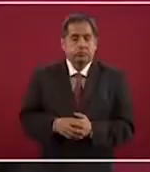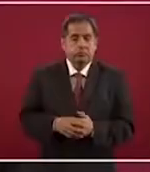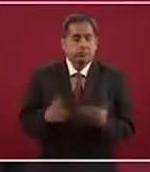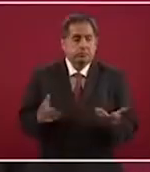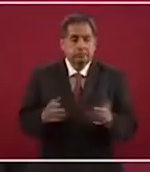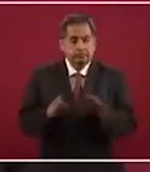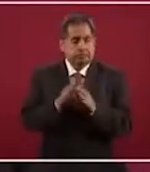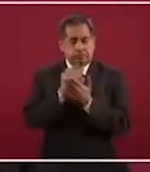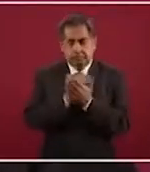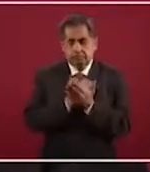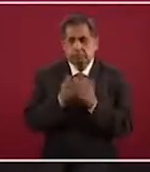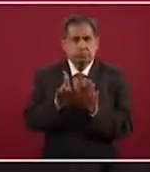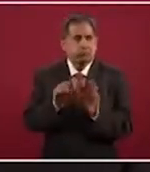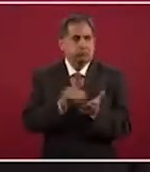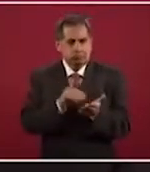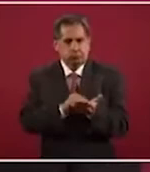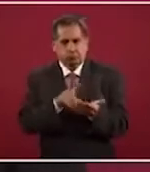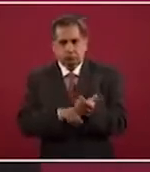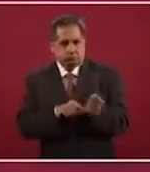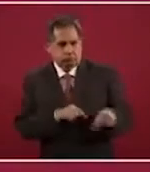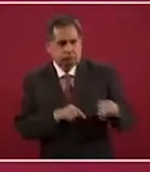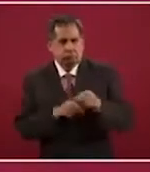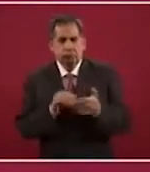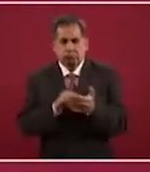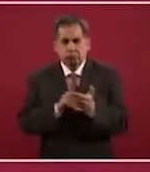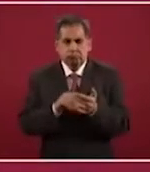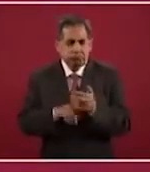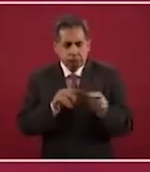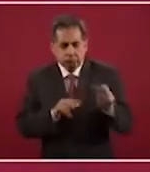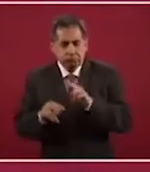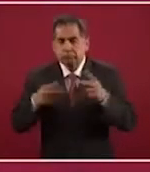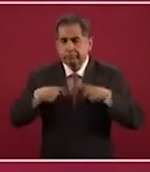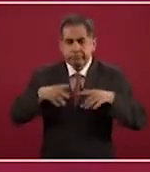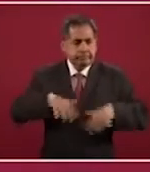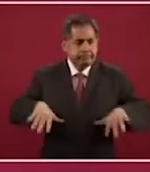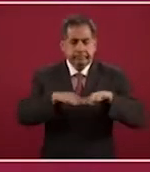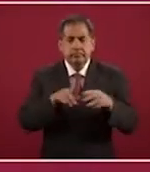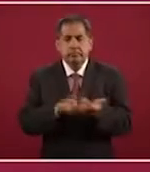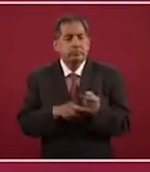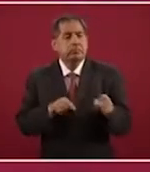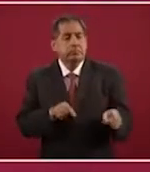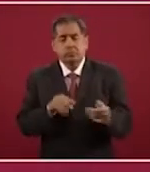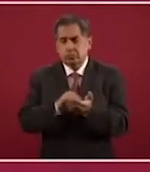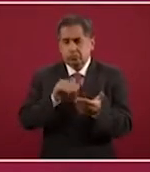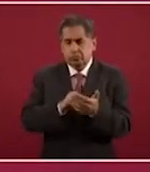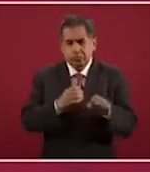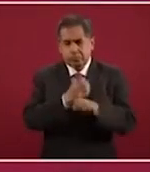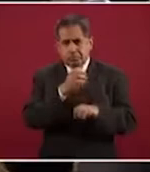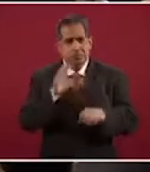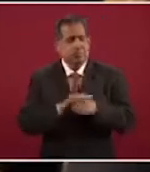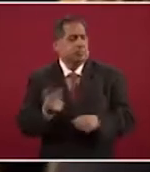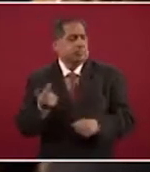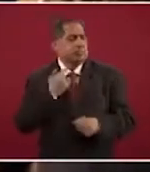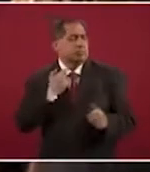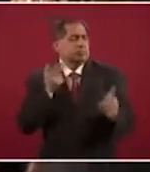ya menos, pero sigue siendo, de acuerdo a su población, uno de los estados con más